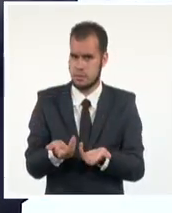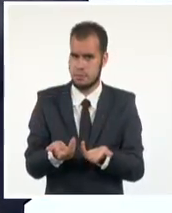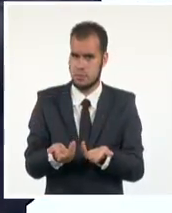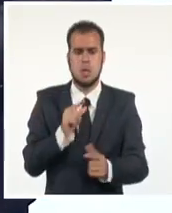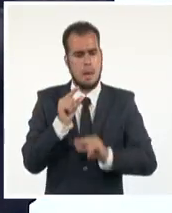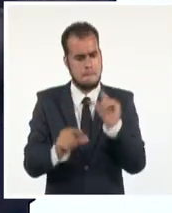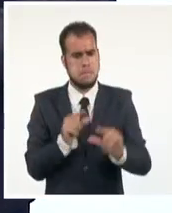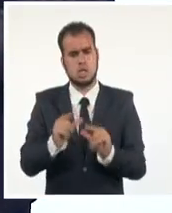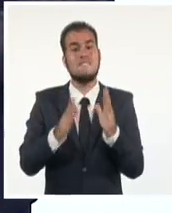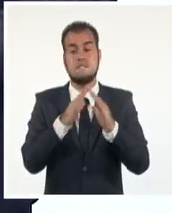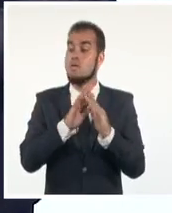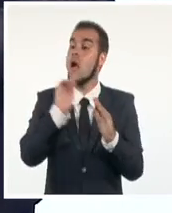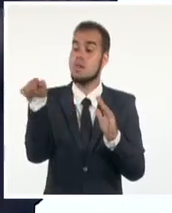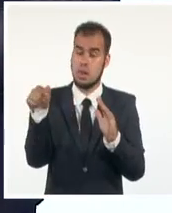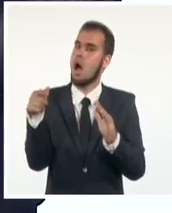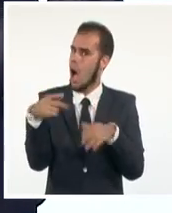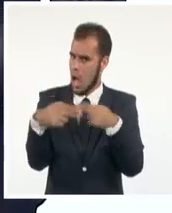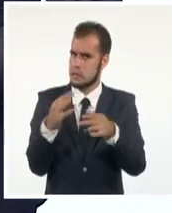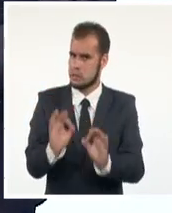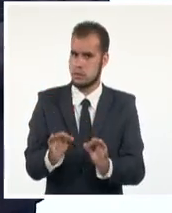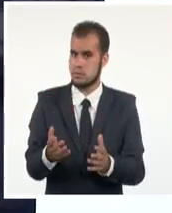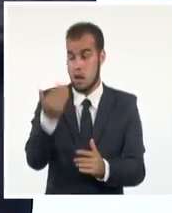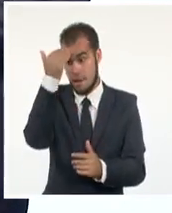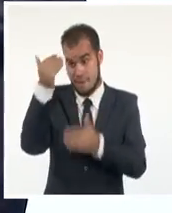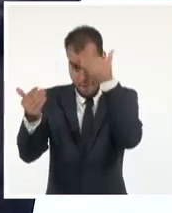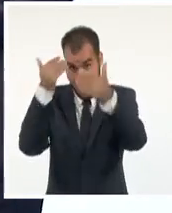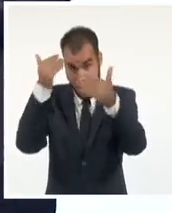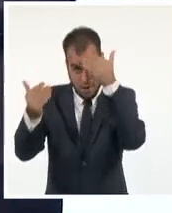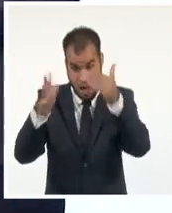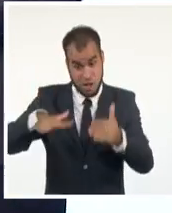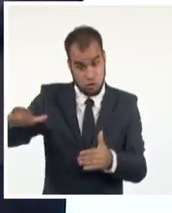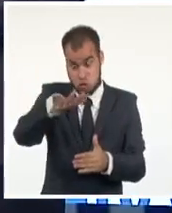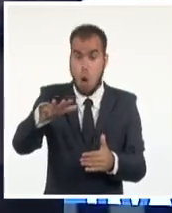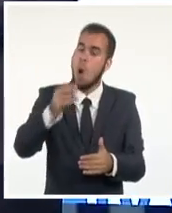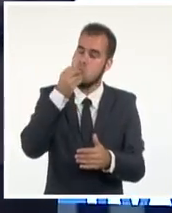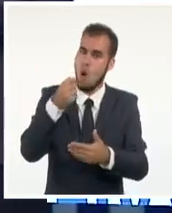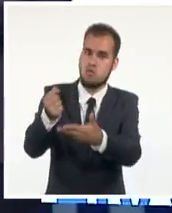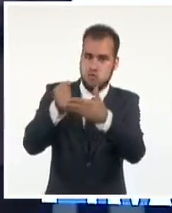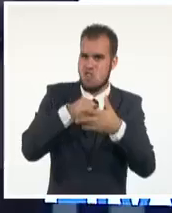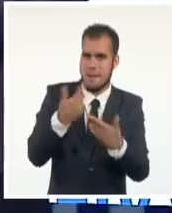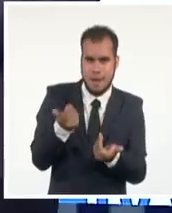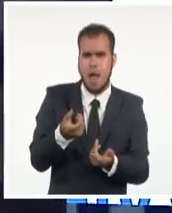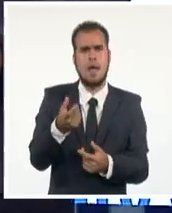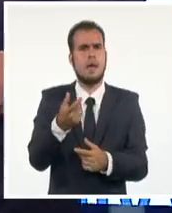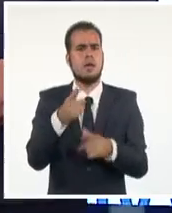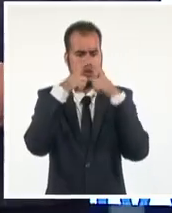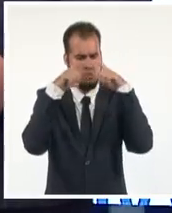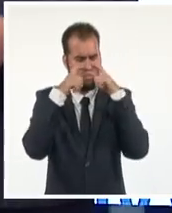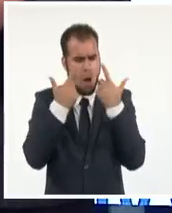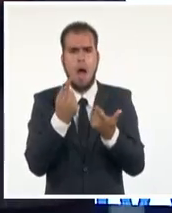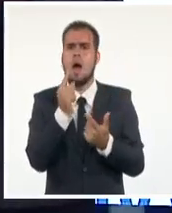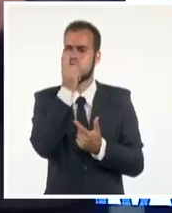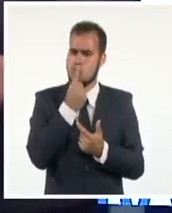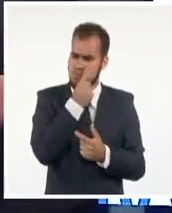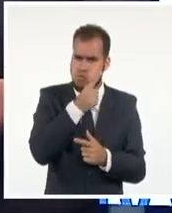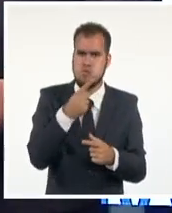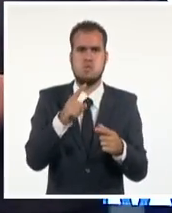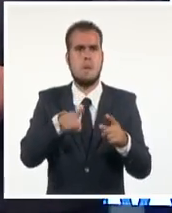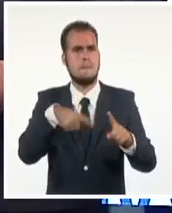llevarse semejante cosa a la práctica, lejos de contribuir a resolver la situación epidemiológica que vive hoy Matanzas, la